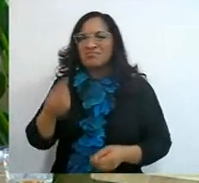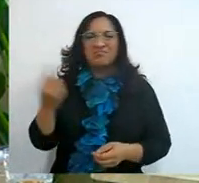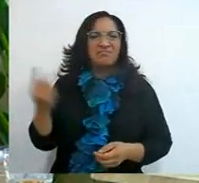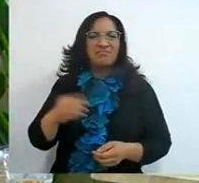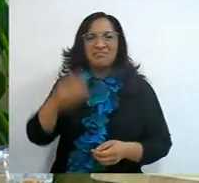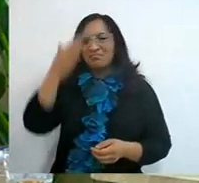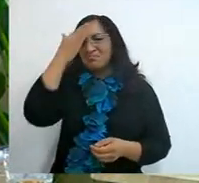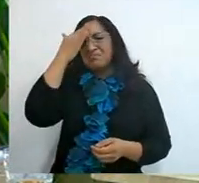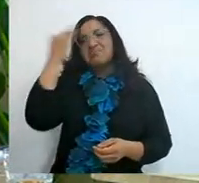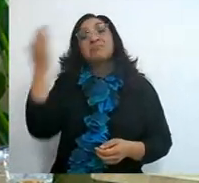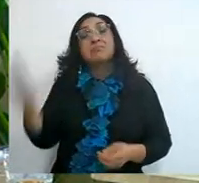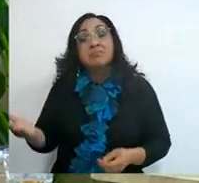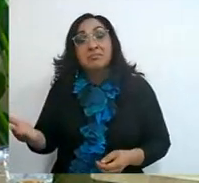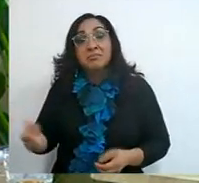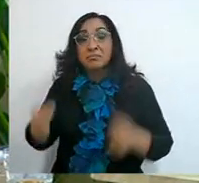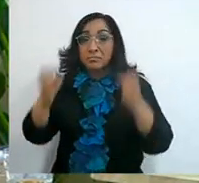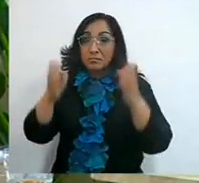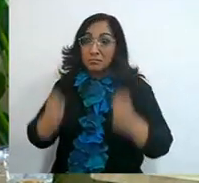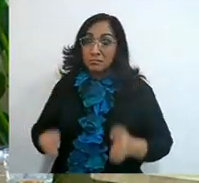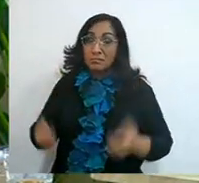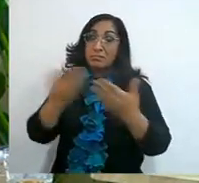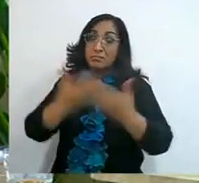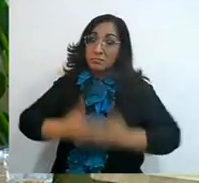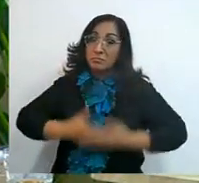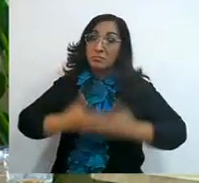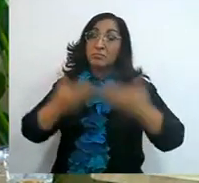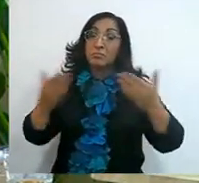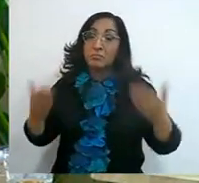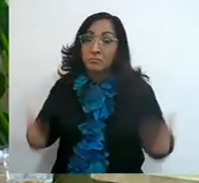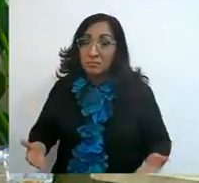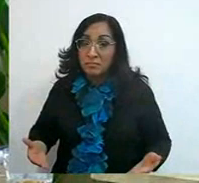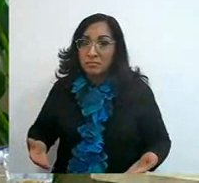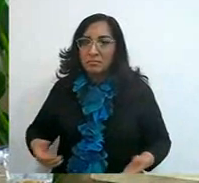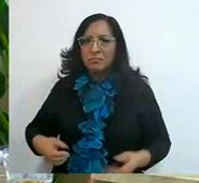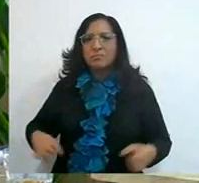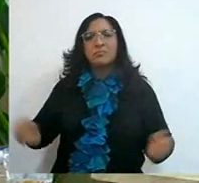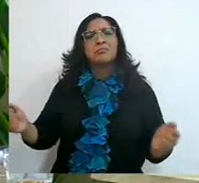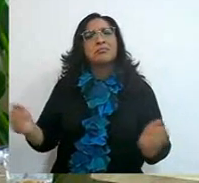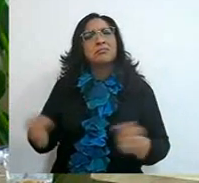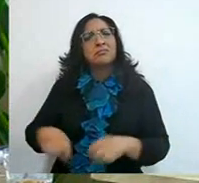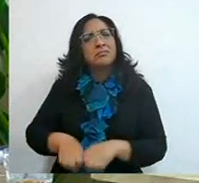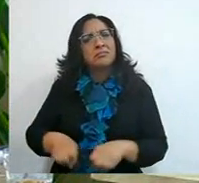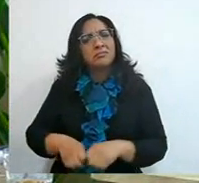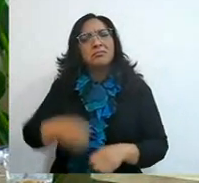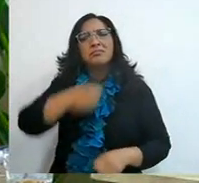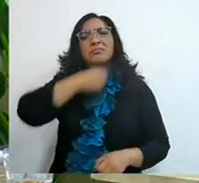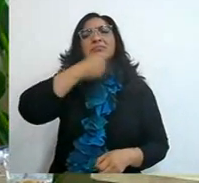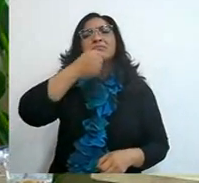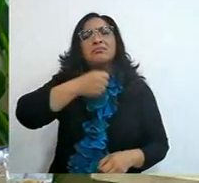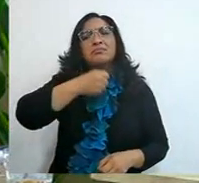llamados perversos y chismosos.